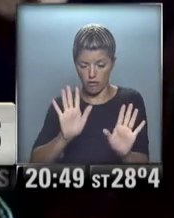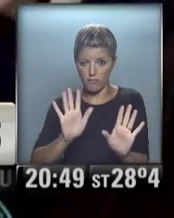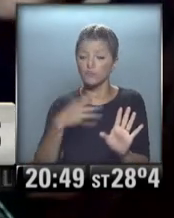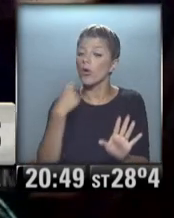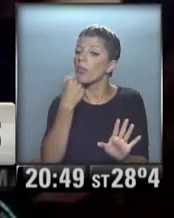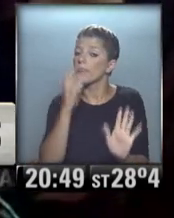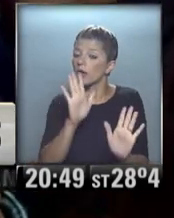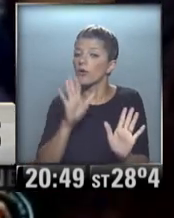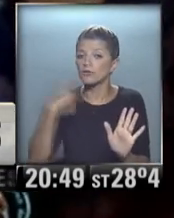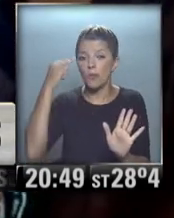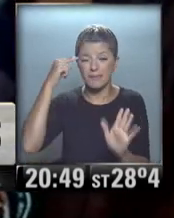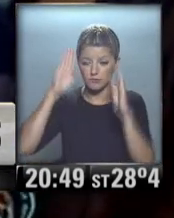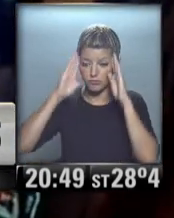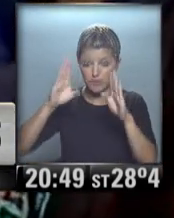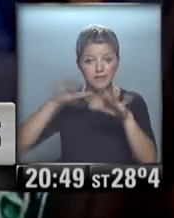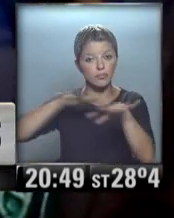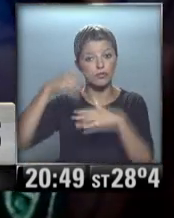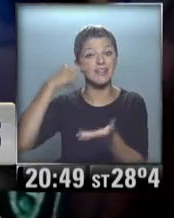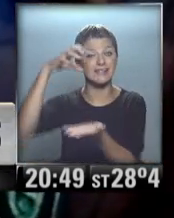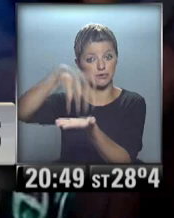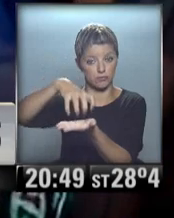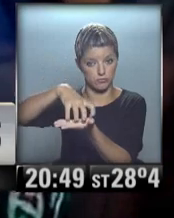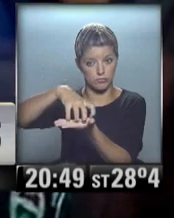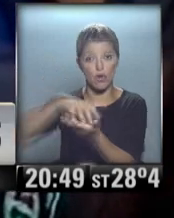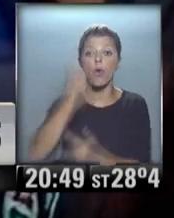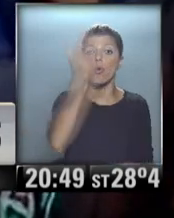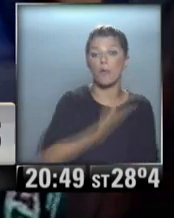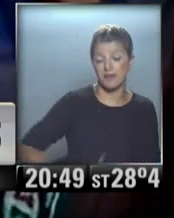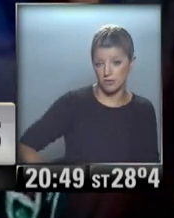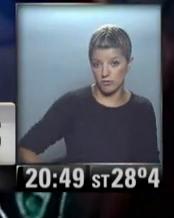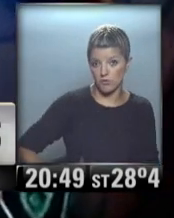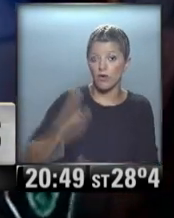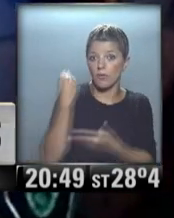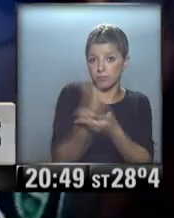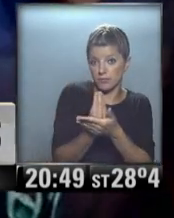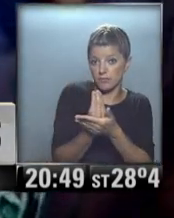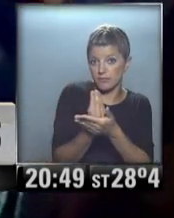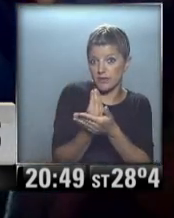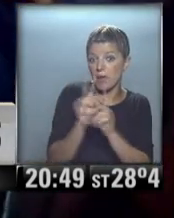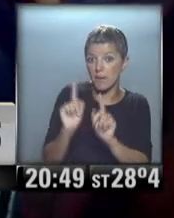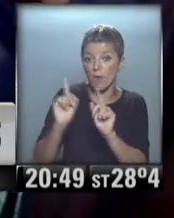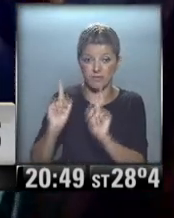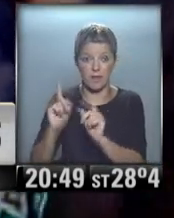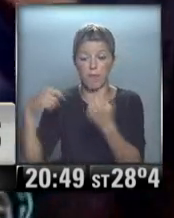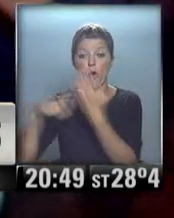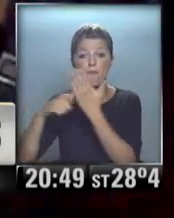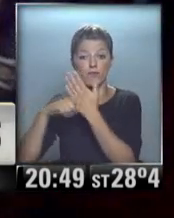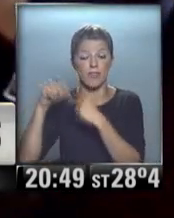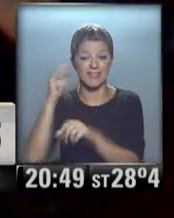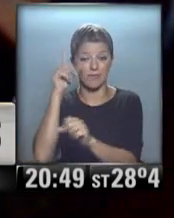me interesa el caso institucional ningún gobierno puede gobernar la espada de damocles y sus funcionarios policiales